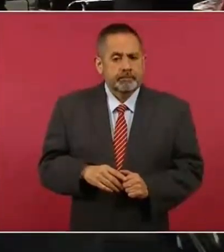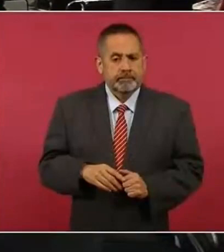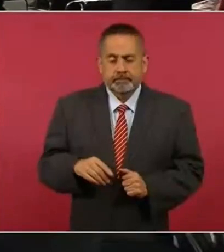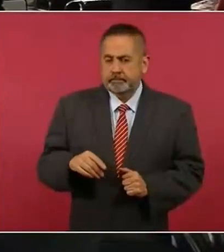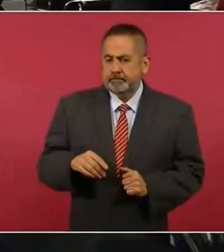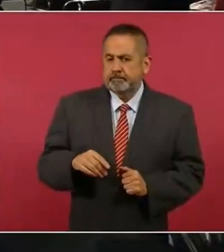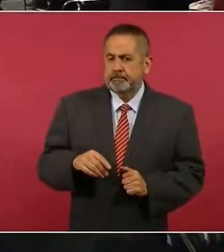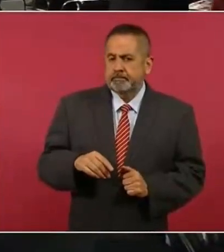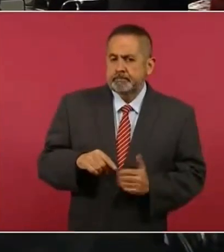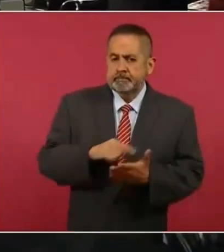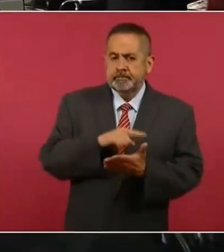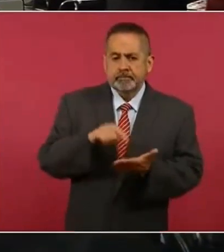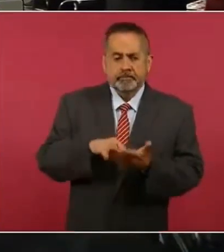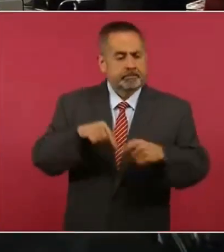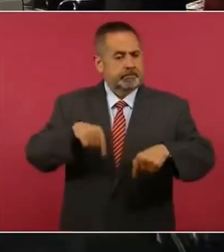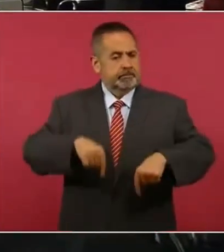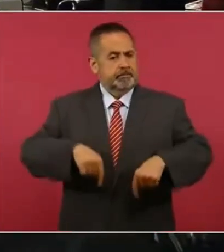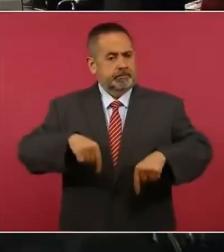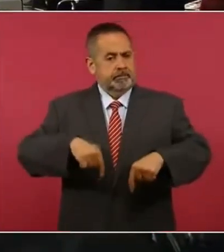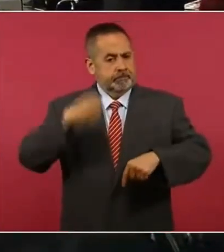esta tribuna